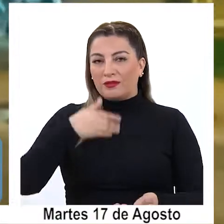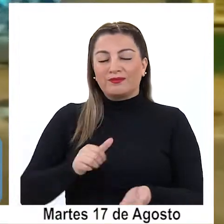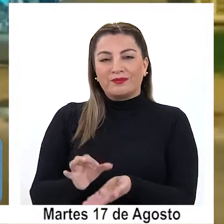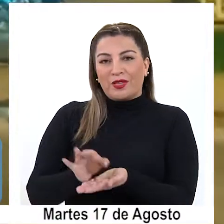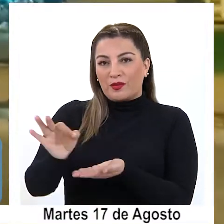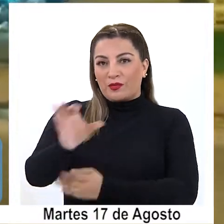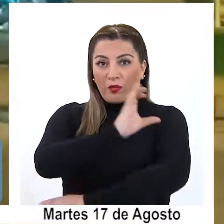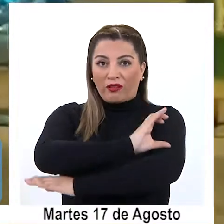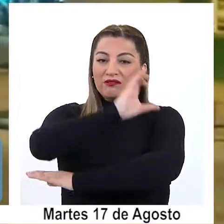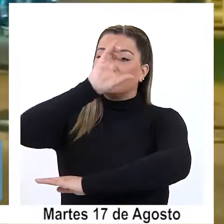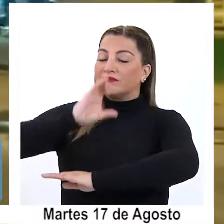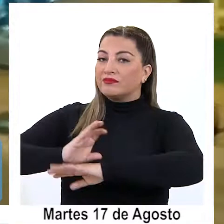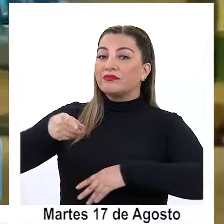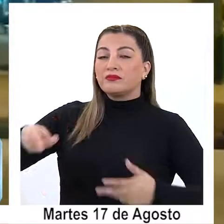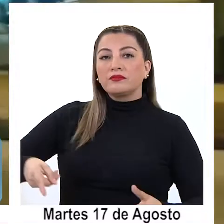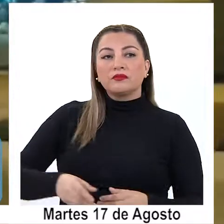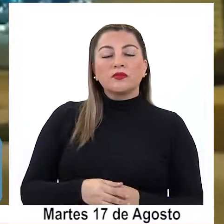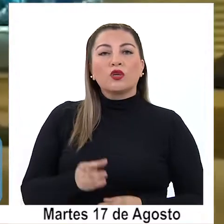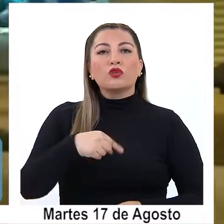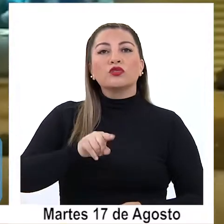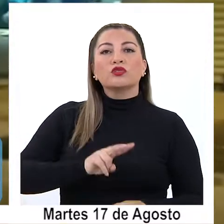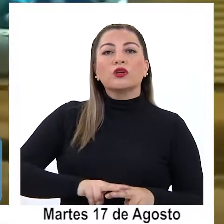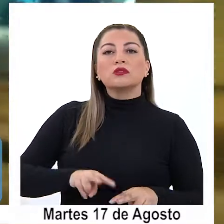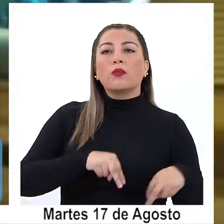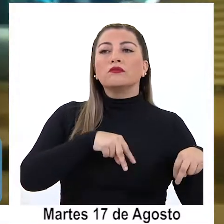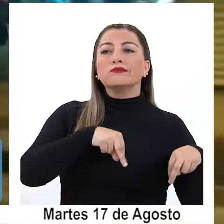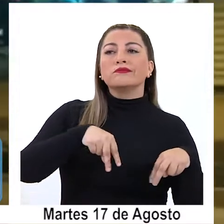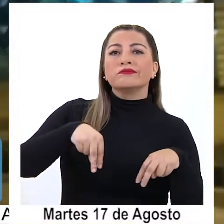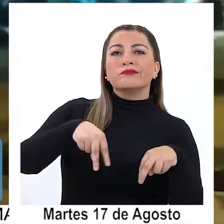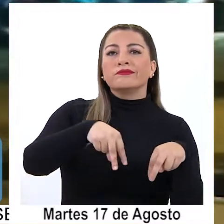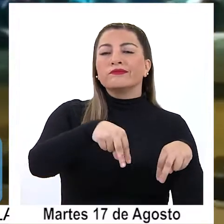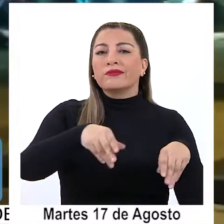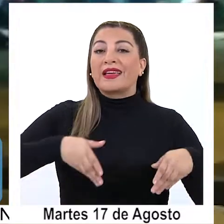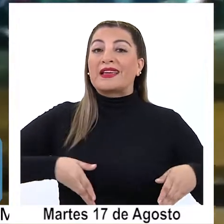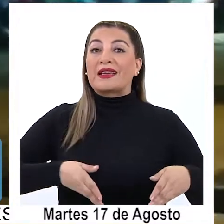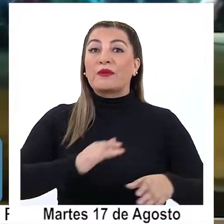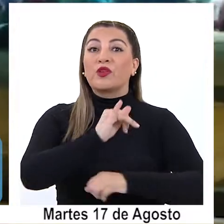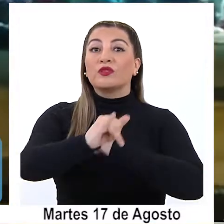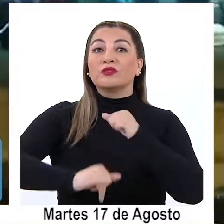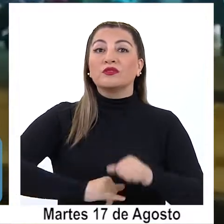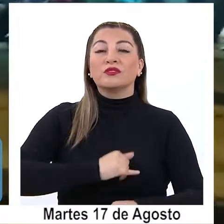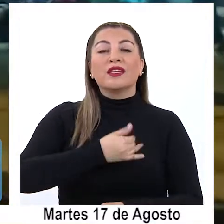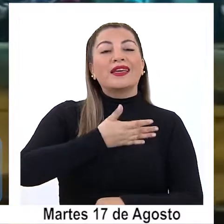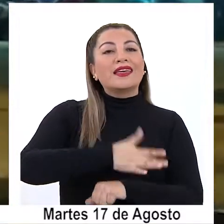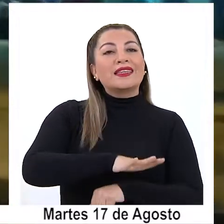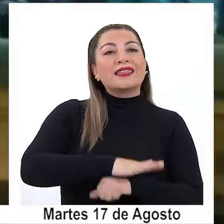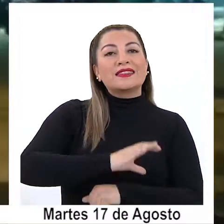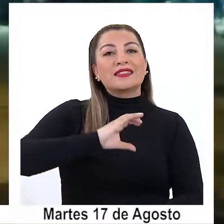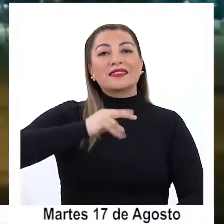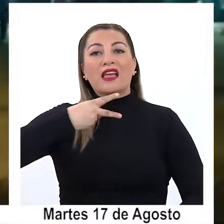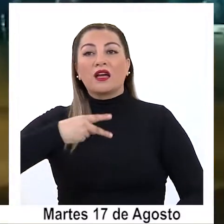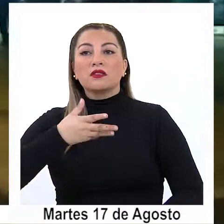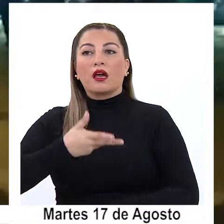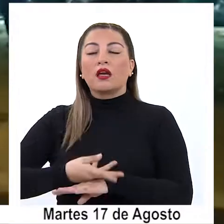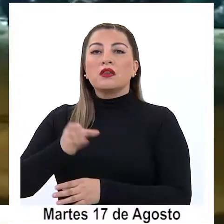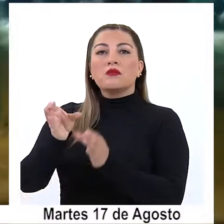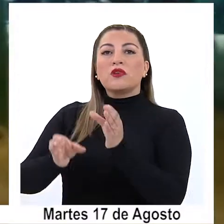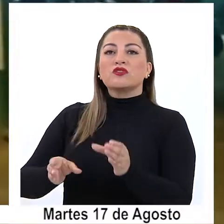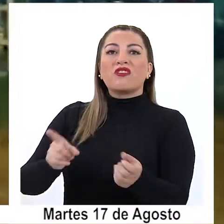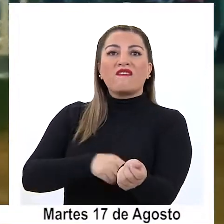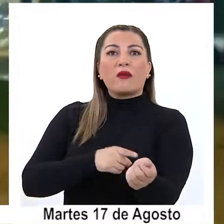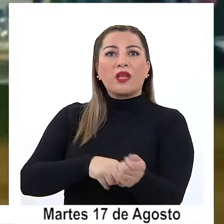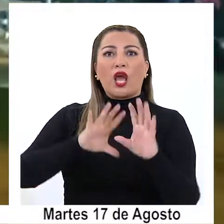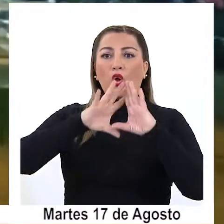de Colchane. Basta realizar un recorrido por la ruta internacional 15CH para ver personas y